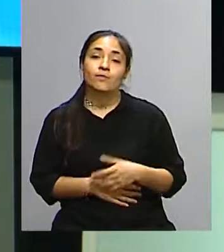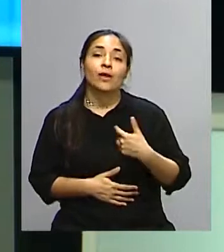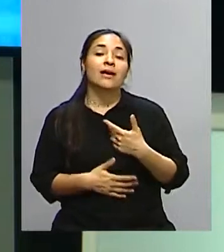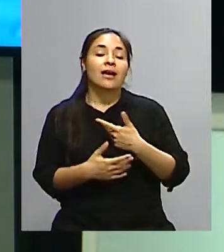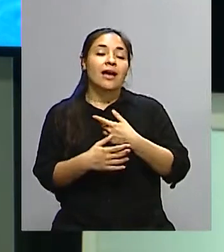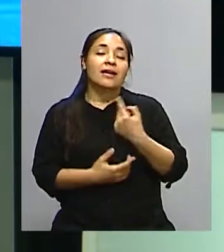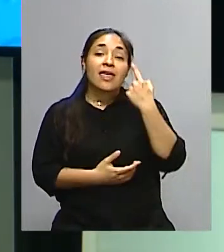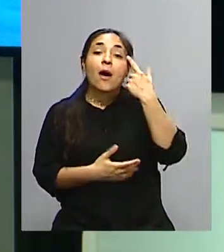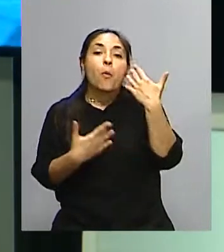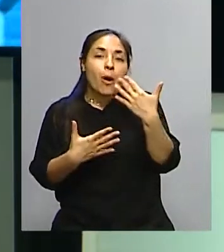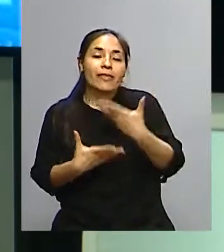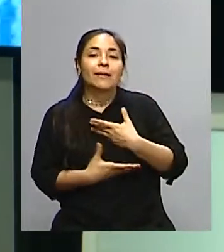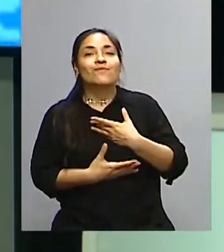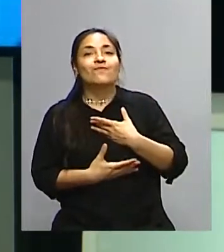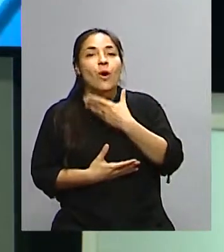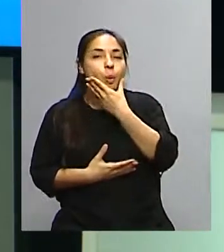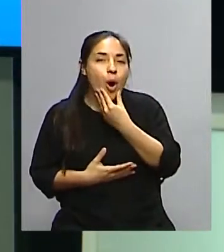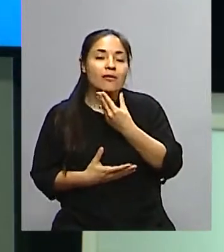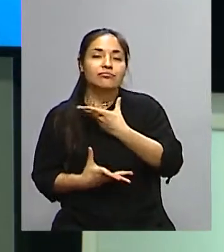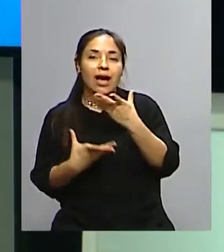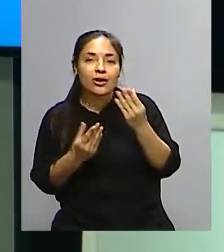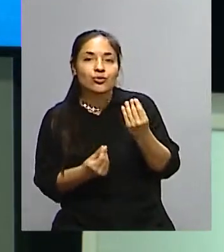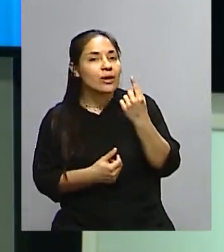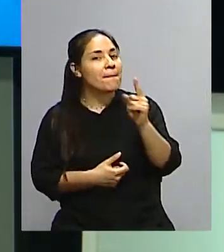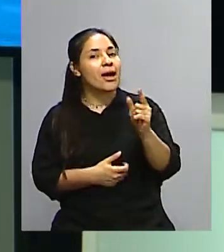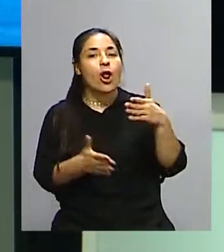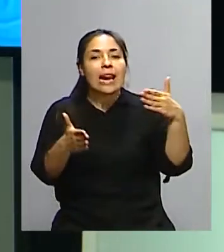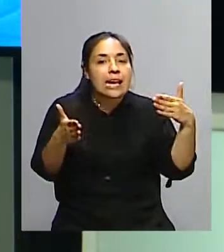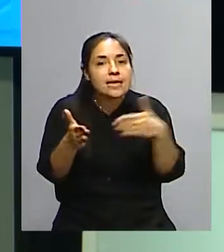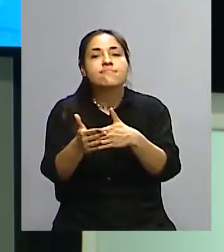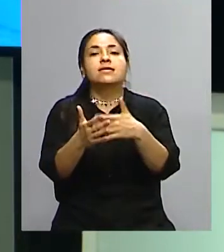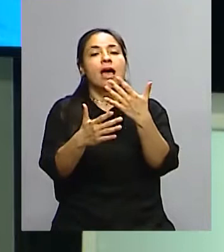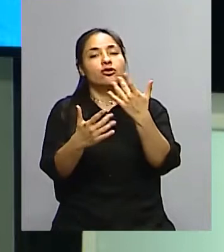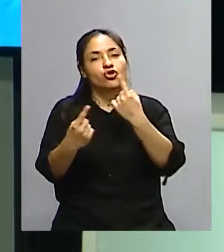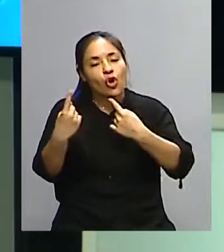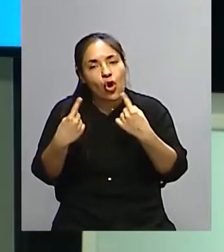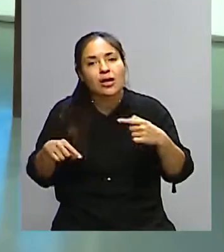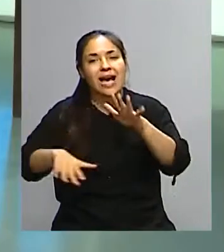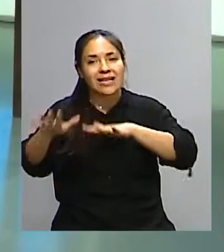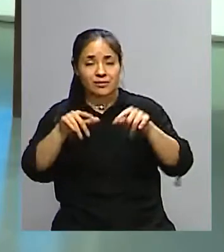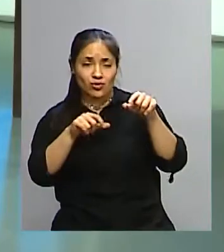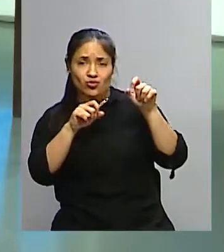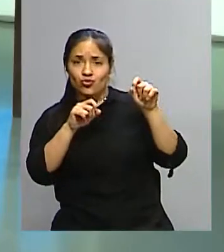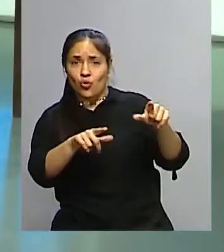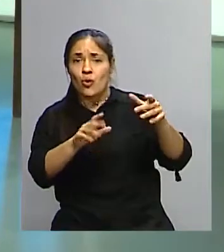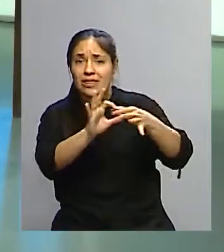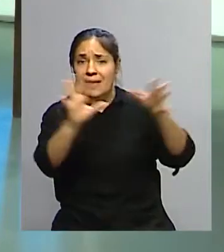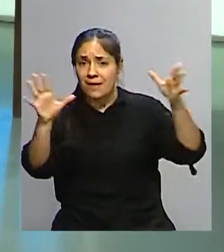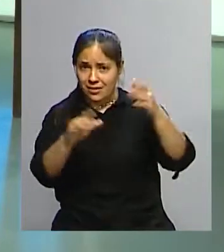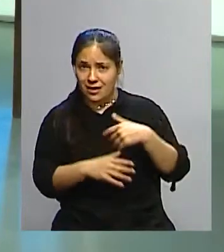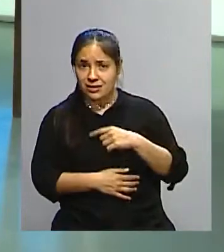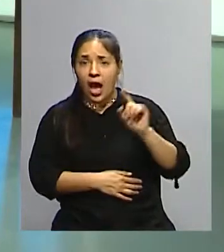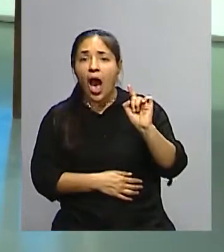amables, pero no limitar las actividades, la independencia que tienen las personas mayores. La independencia y la